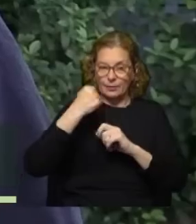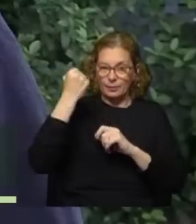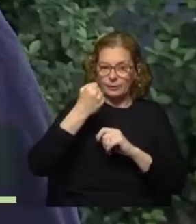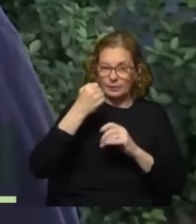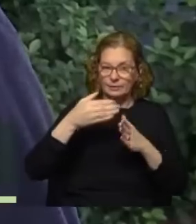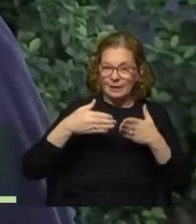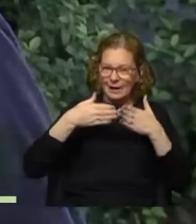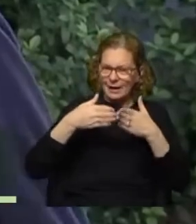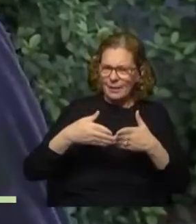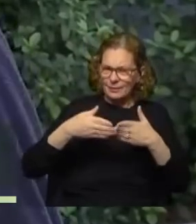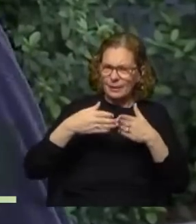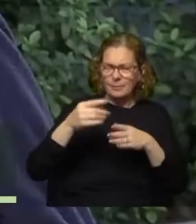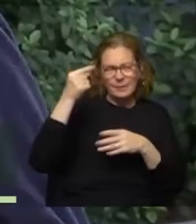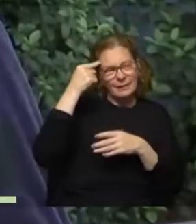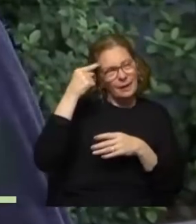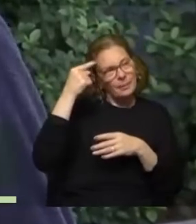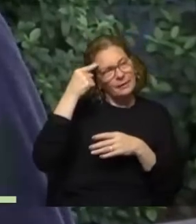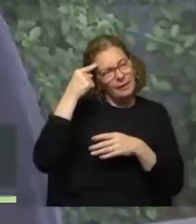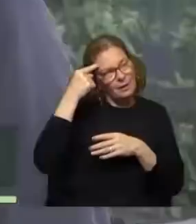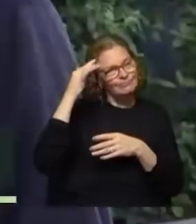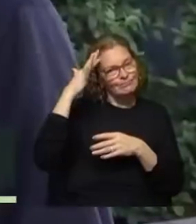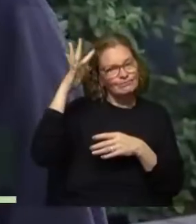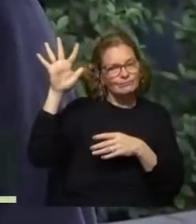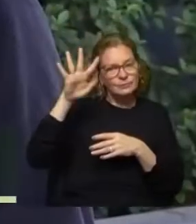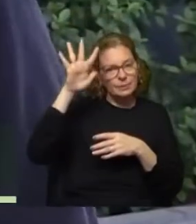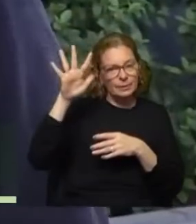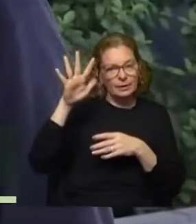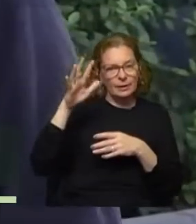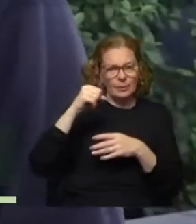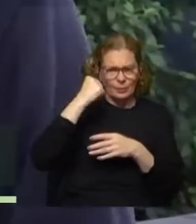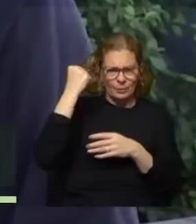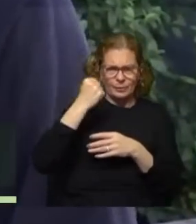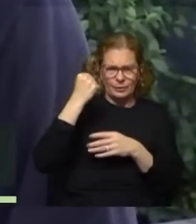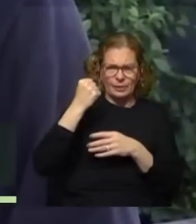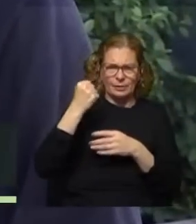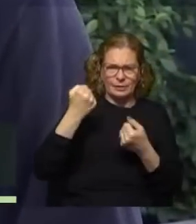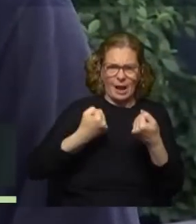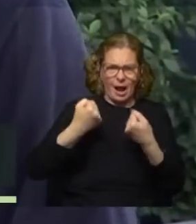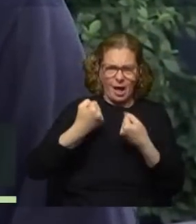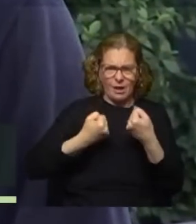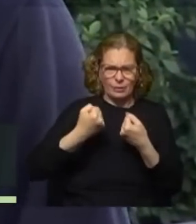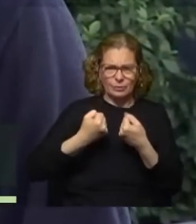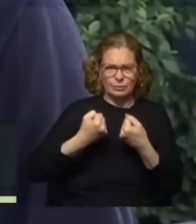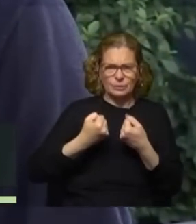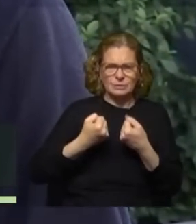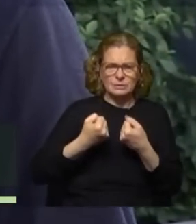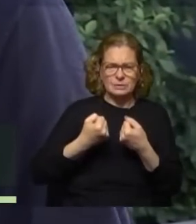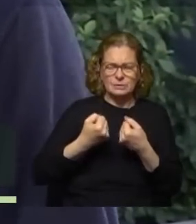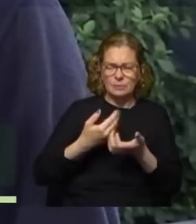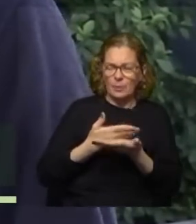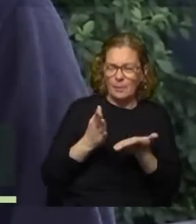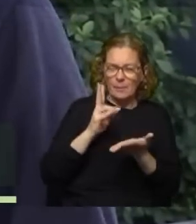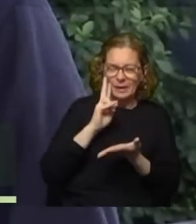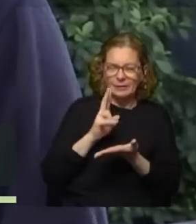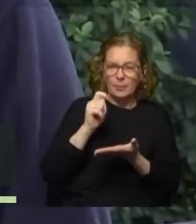a la rambla repensar la re imaginarla le da mucha importancia al auto y en su aspecto